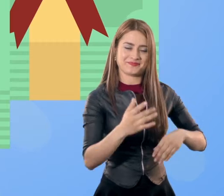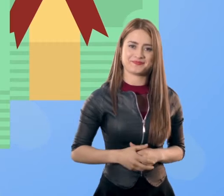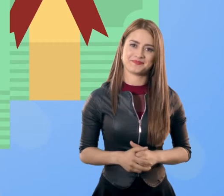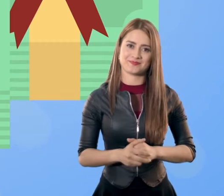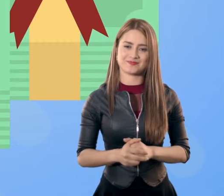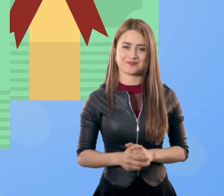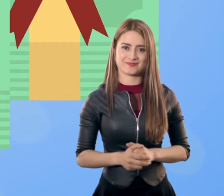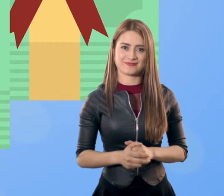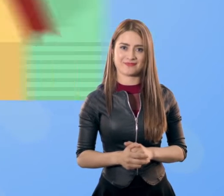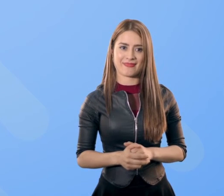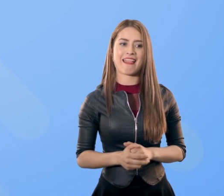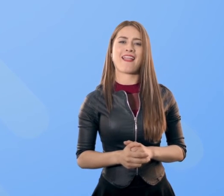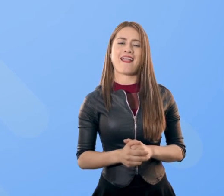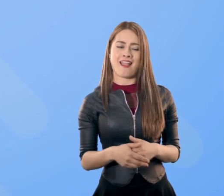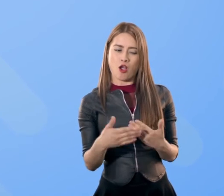inversión.